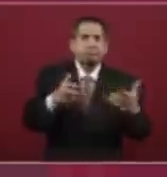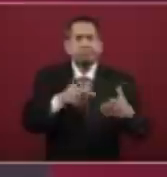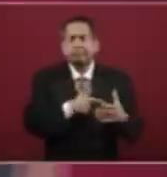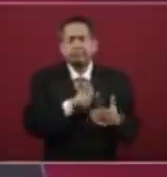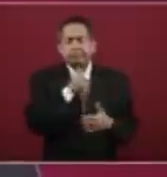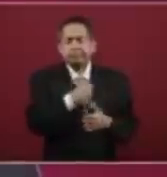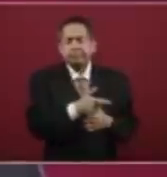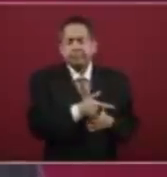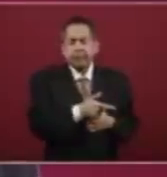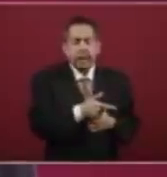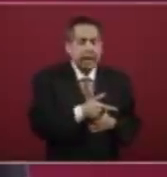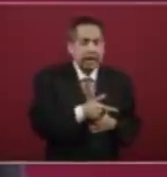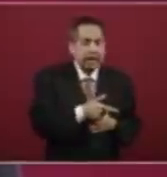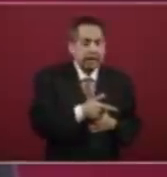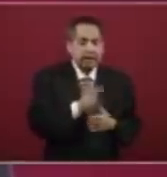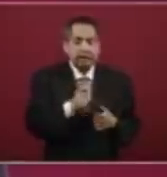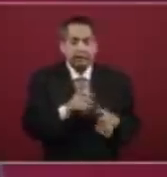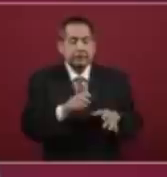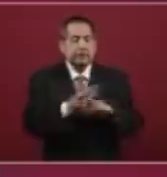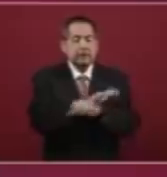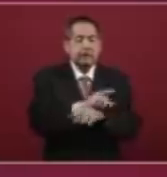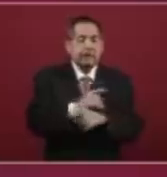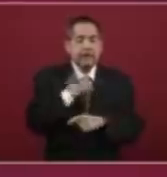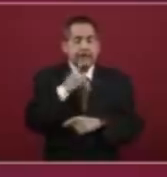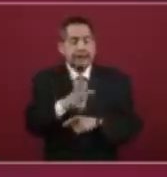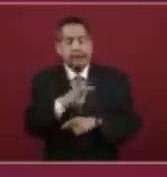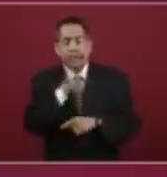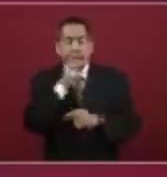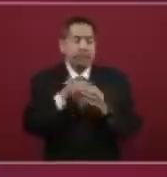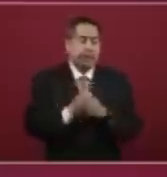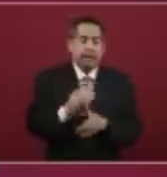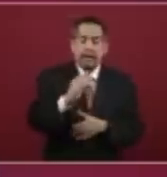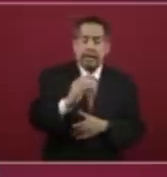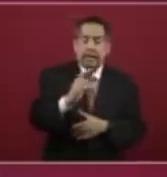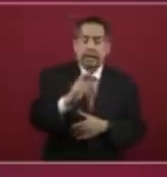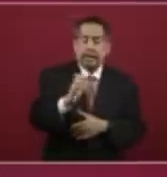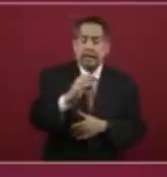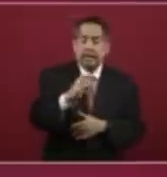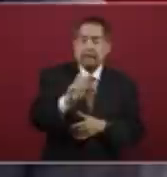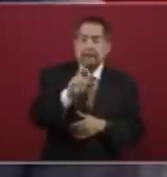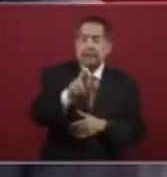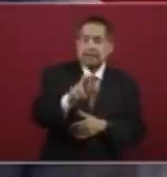y se cambió por crecimiento, y no es lo mismo.